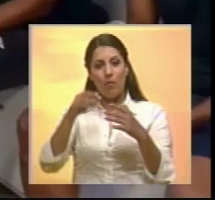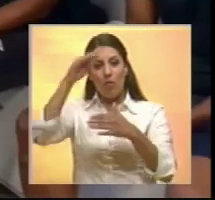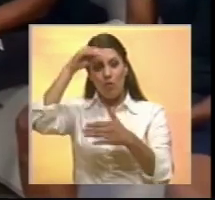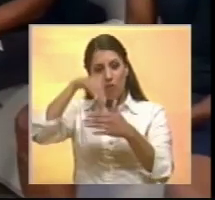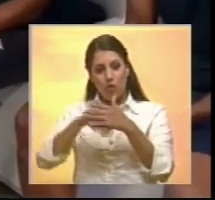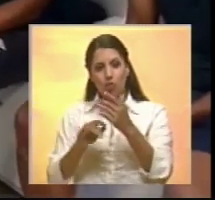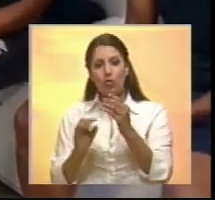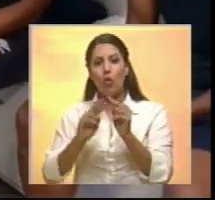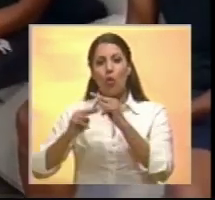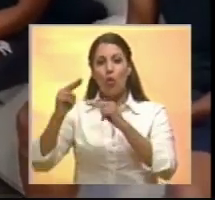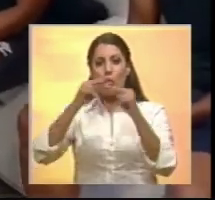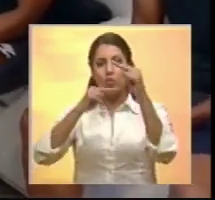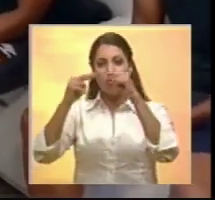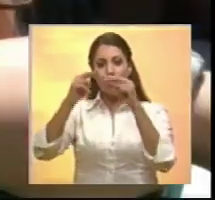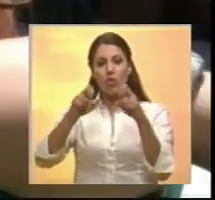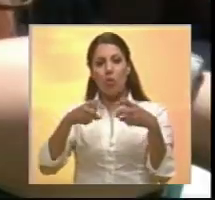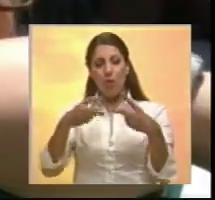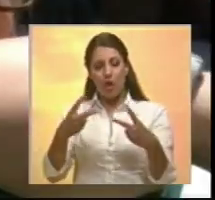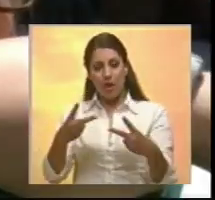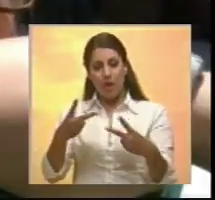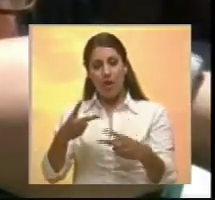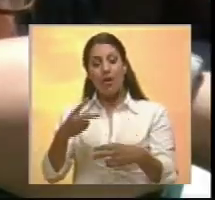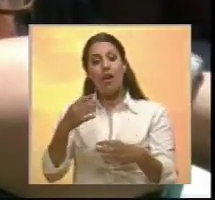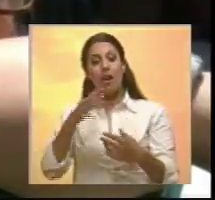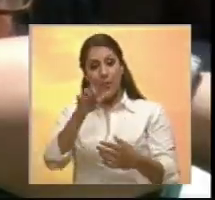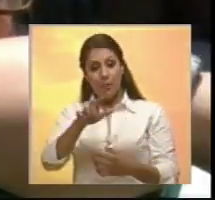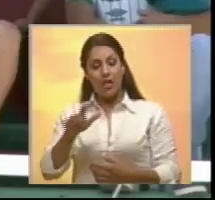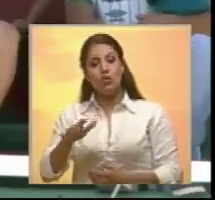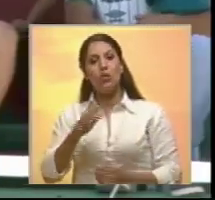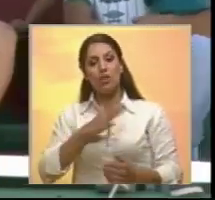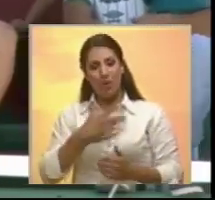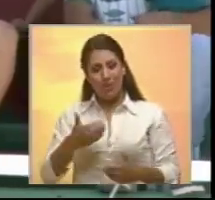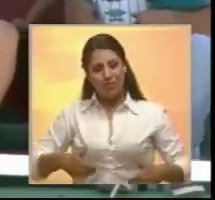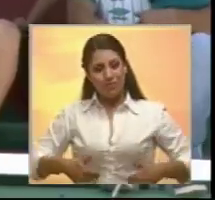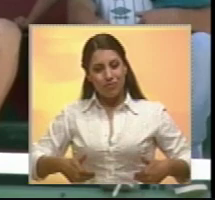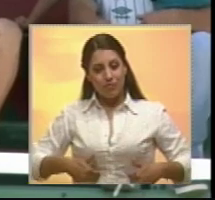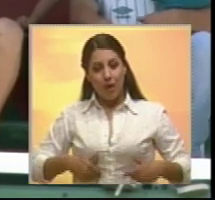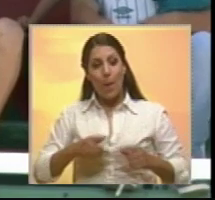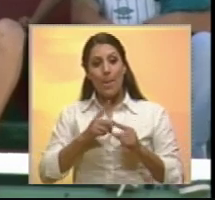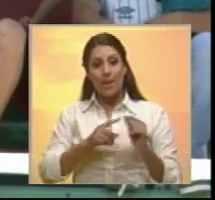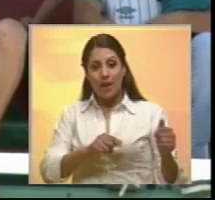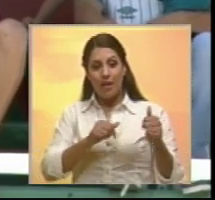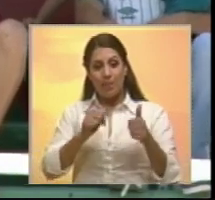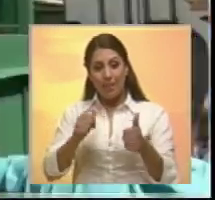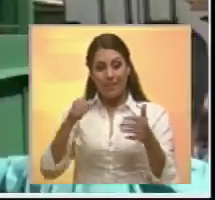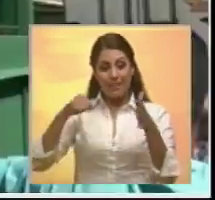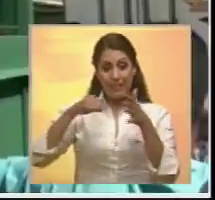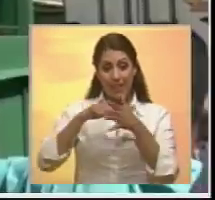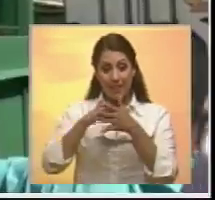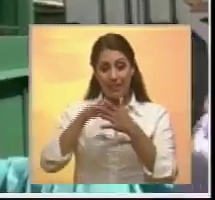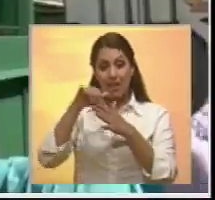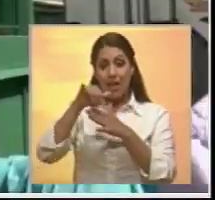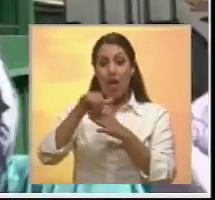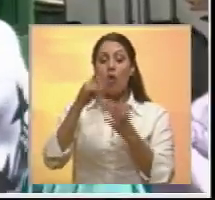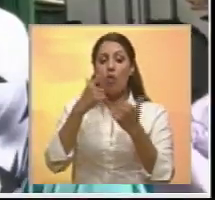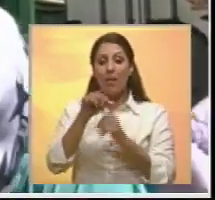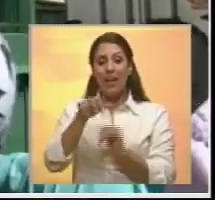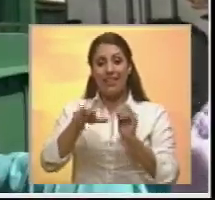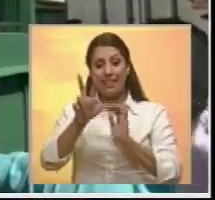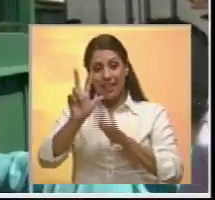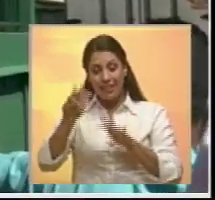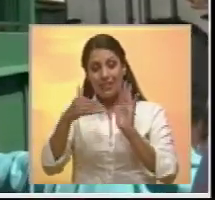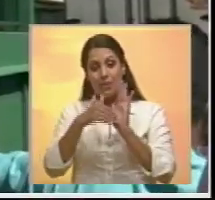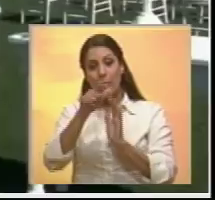de reconstrucción para Chapecoense. La afición hace lo que puede. A partir del accidente, el Chape ganó